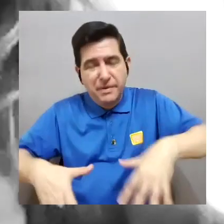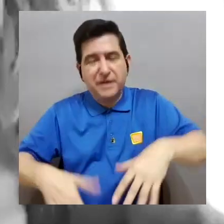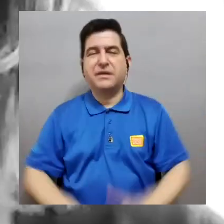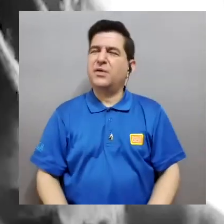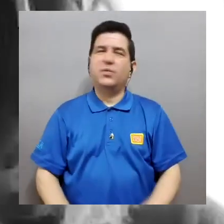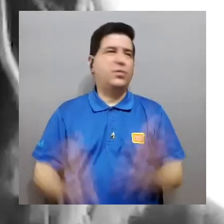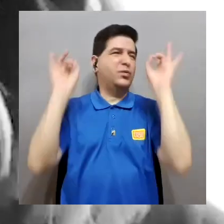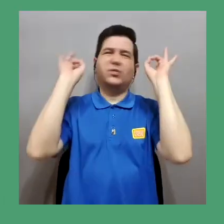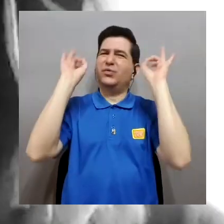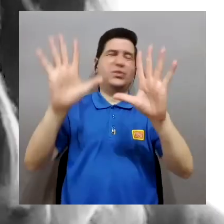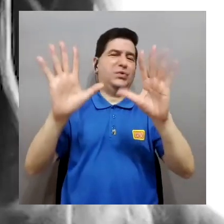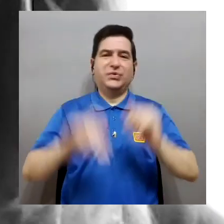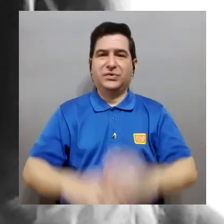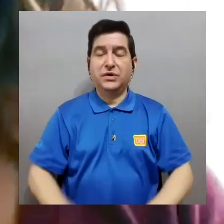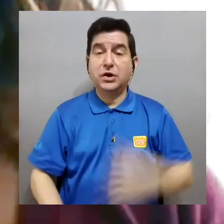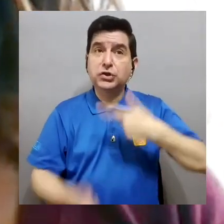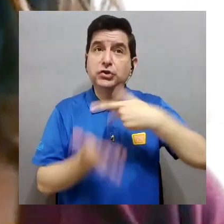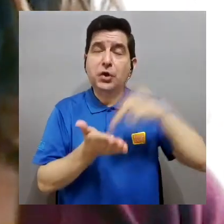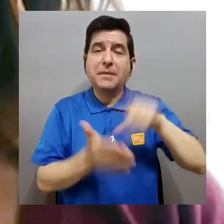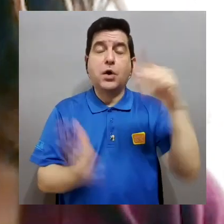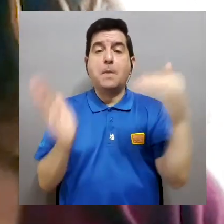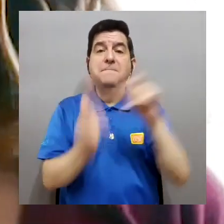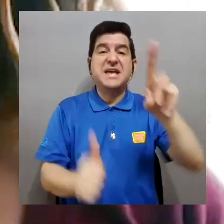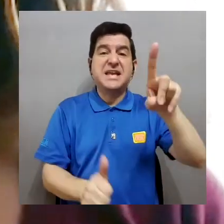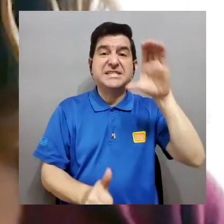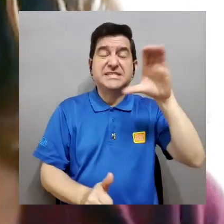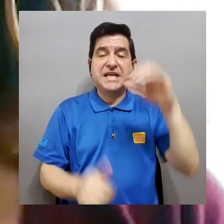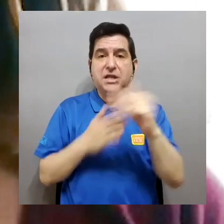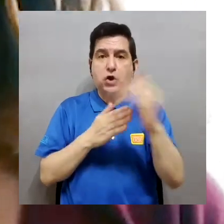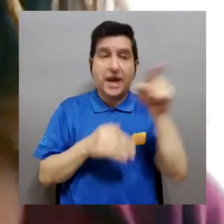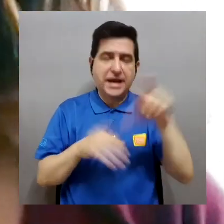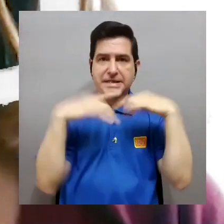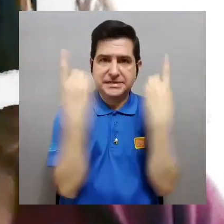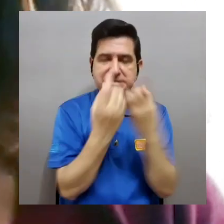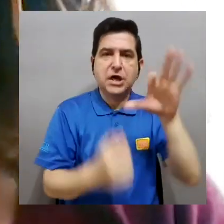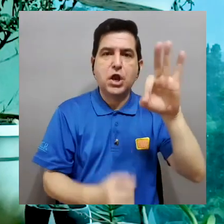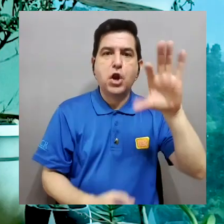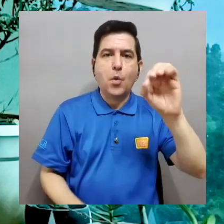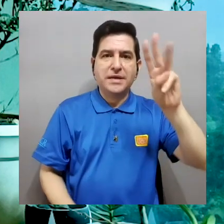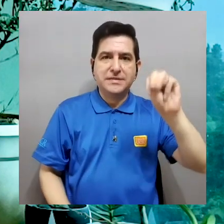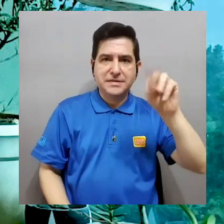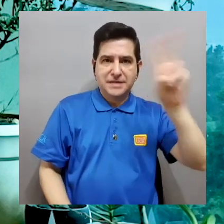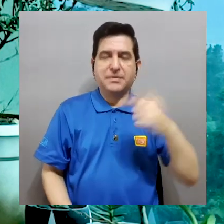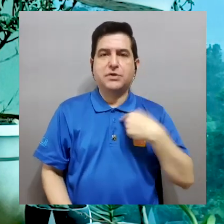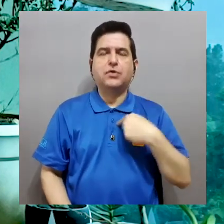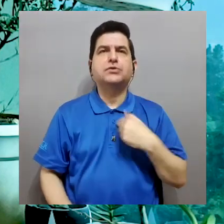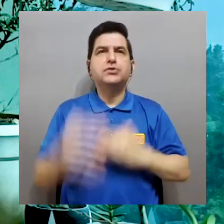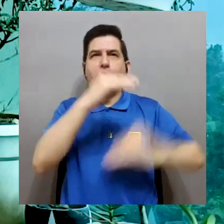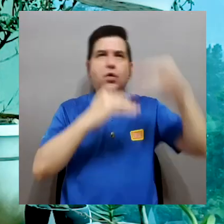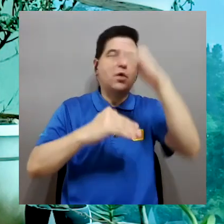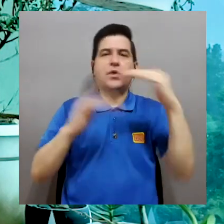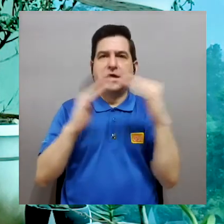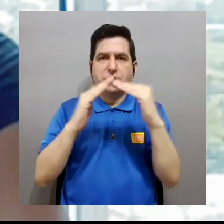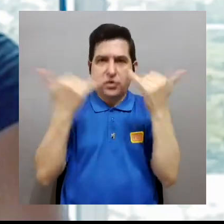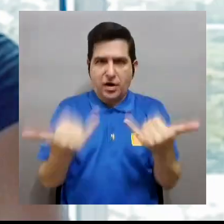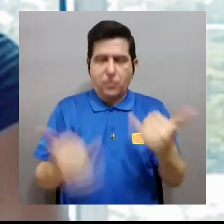transporte es terrible. Pago $1,100 en el apartamento y son 90 metros cuadrados. Vivo en una torre en este